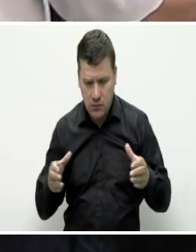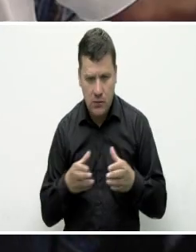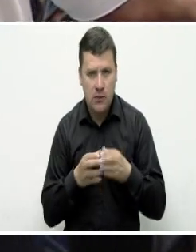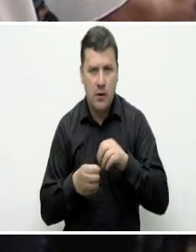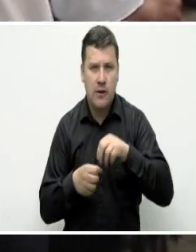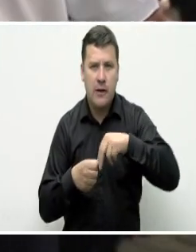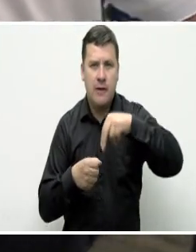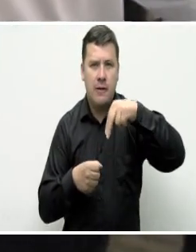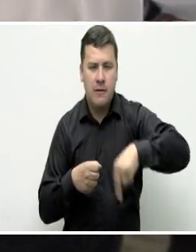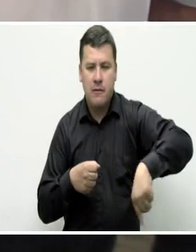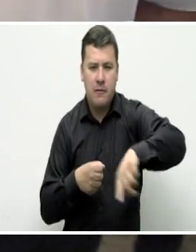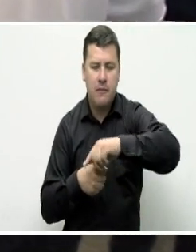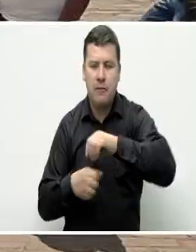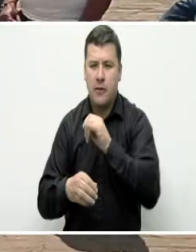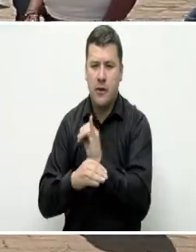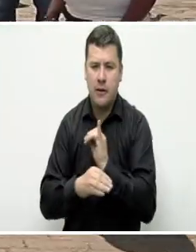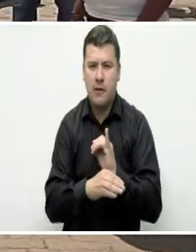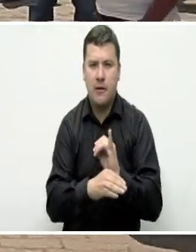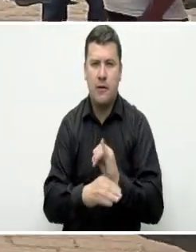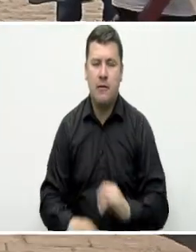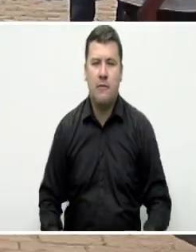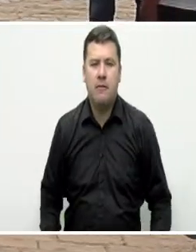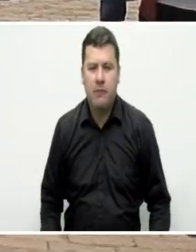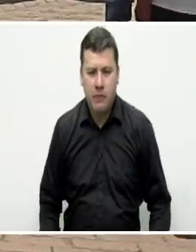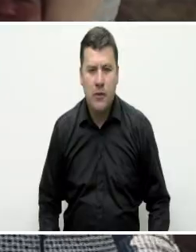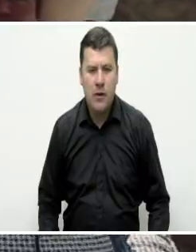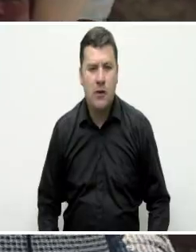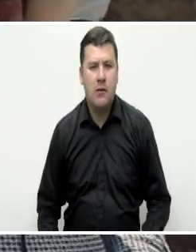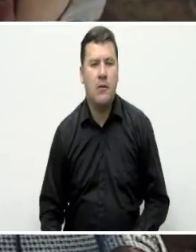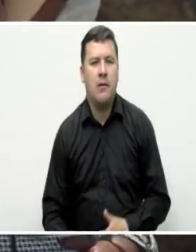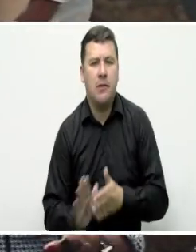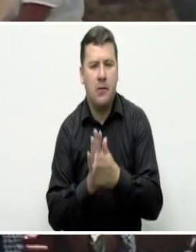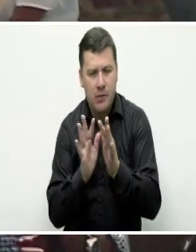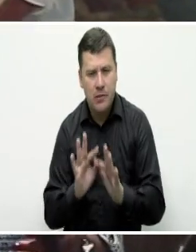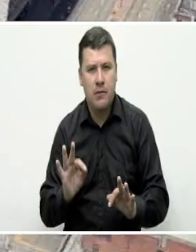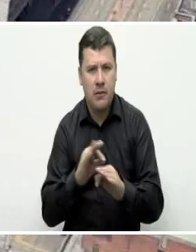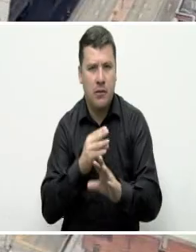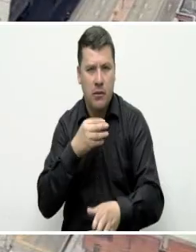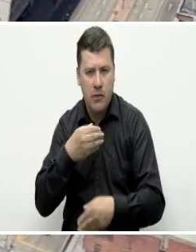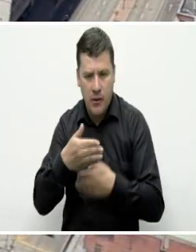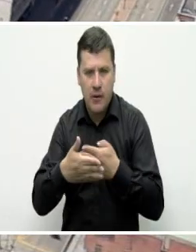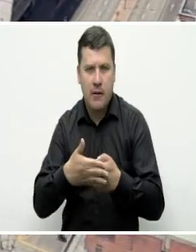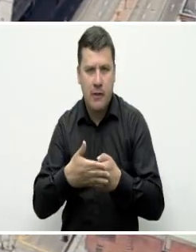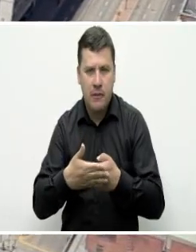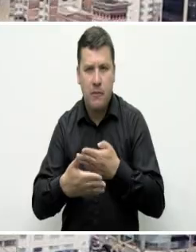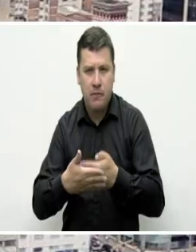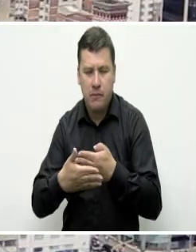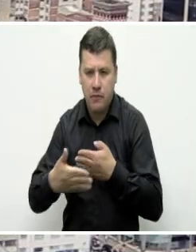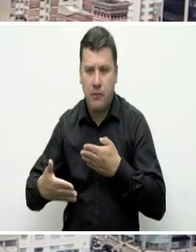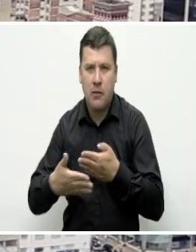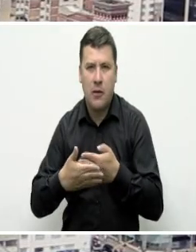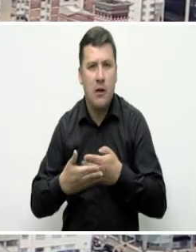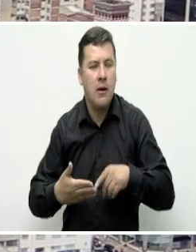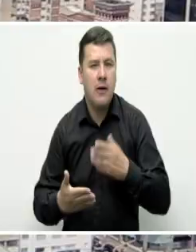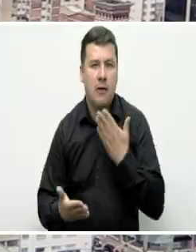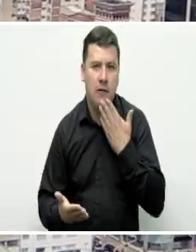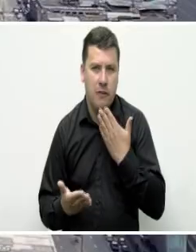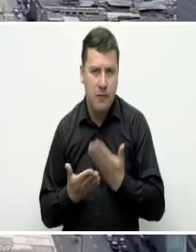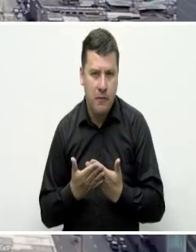los ciudadanos con las instituciones. El informe es un valioso insumo para el diseño de políticas públicas